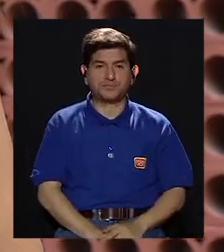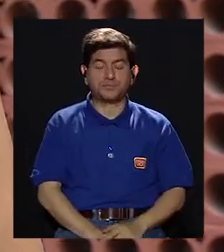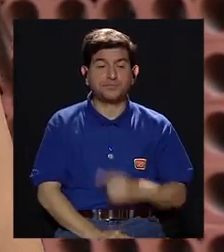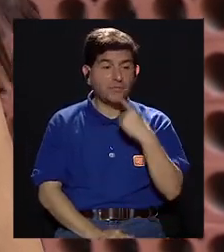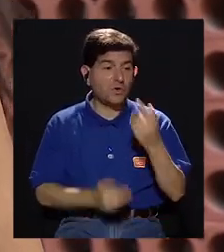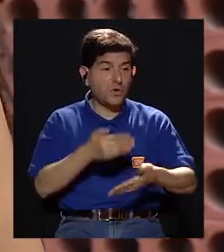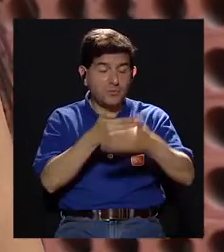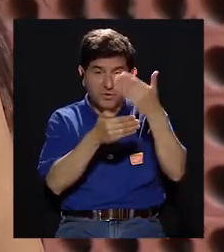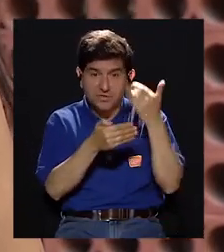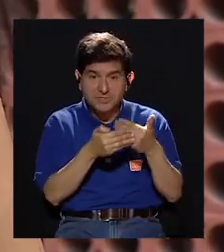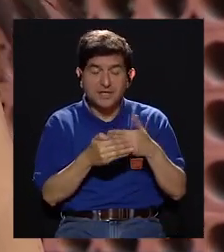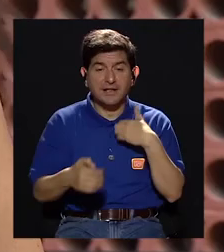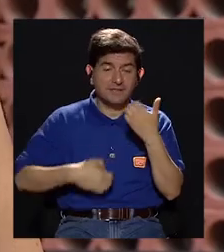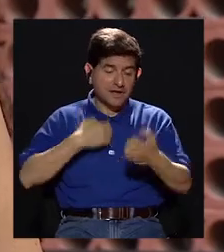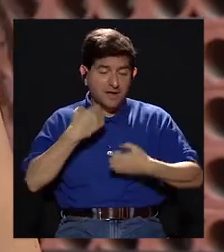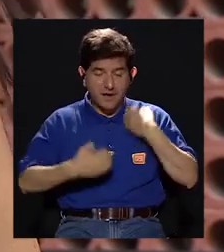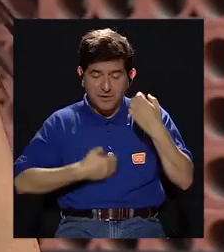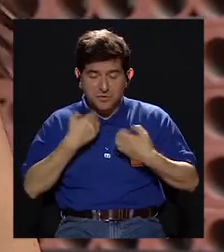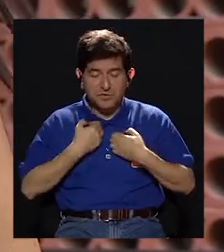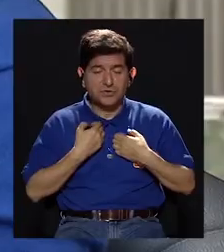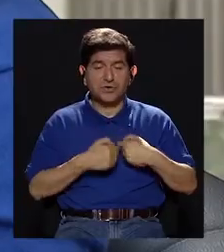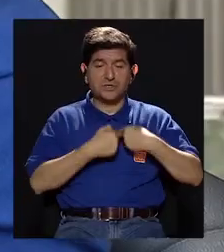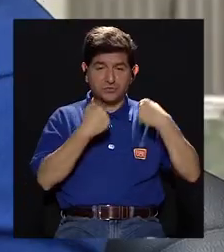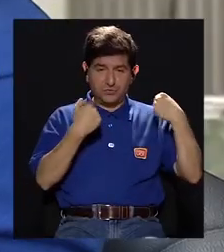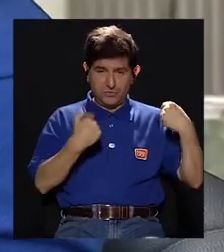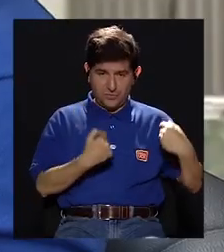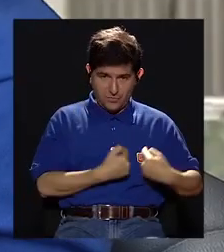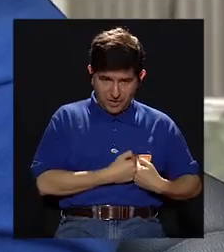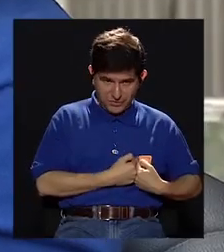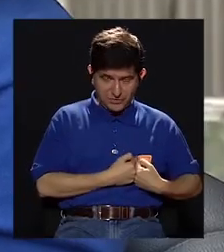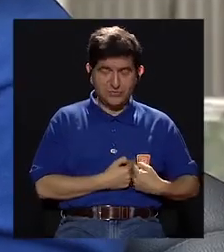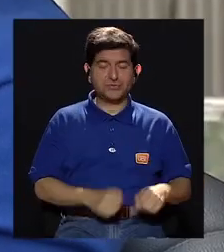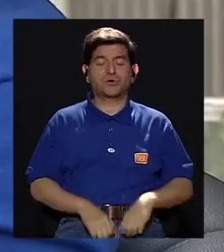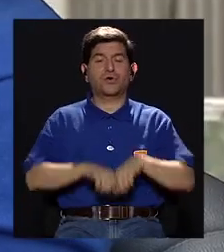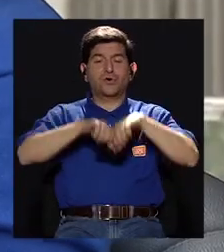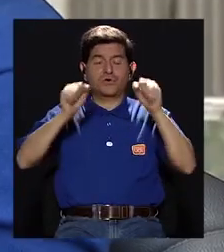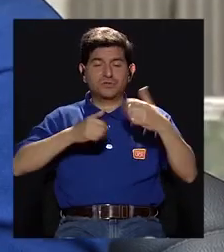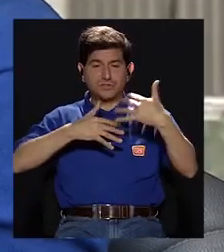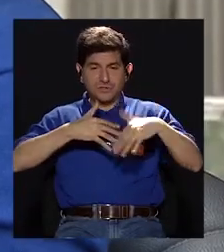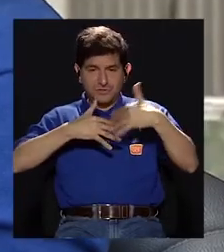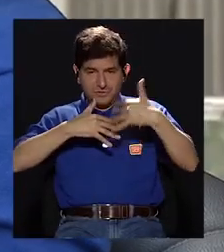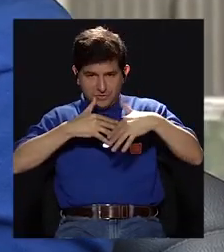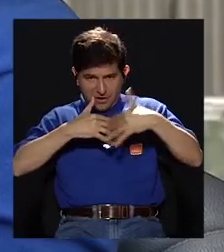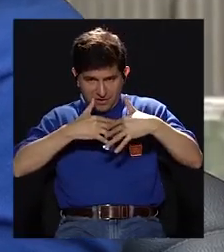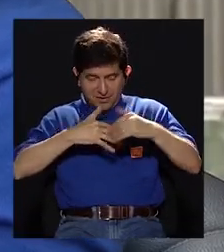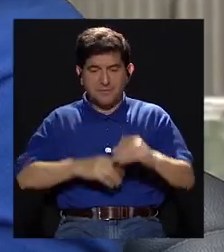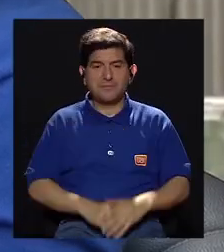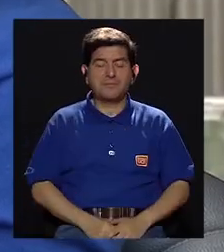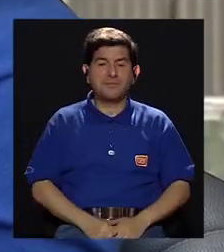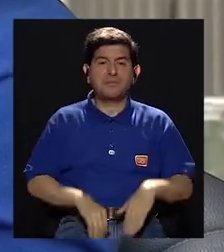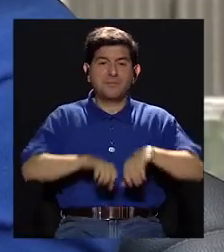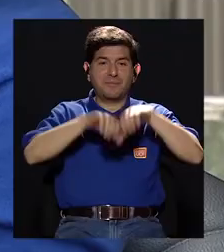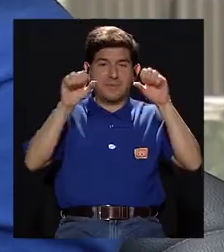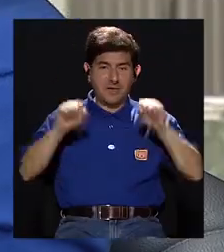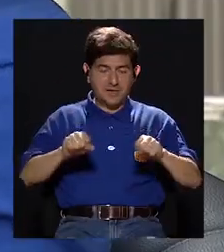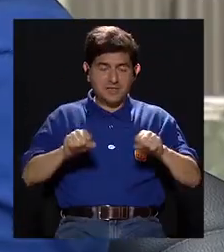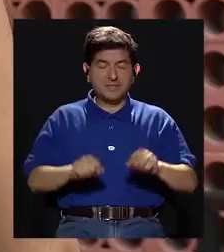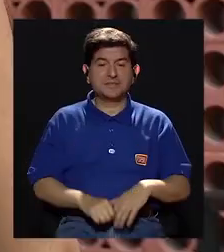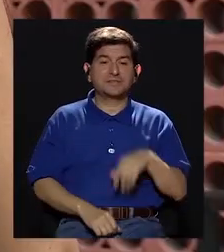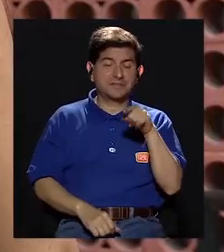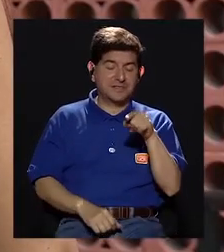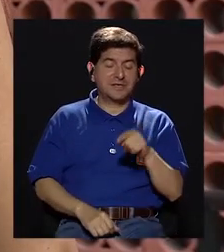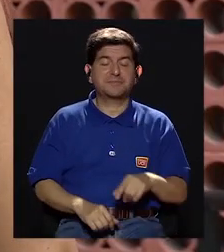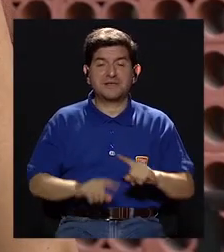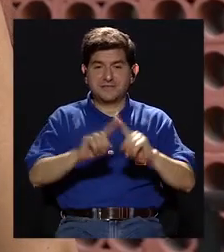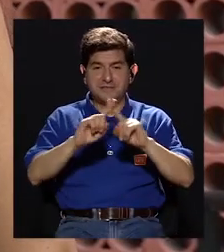como estábamos hablando ahorita, ¿verdad? Las emociones, es donde está el corazón, es donde está el sistema circulatorio, el sistema linfático. Entonces